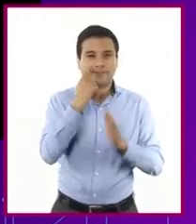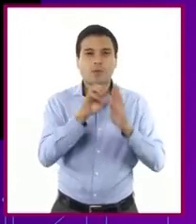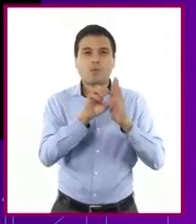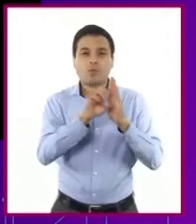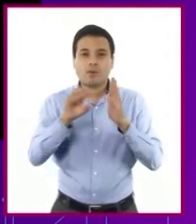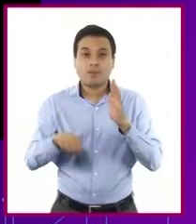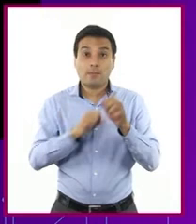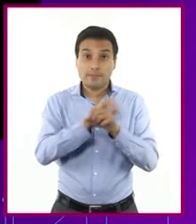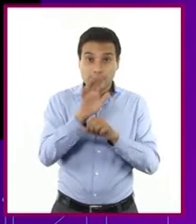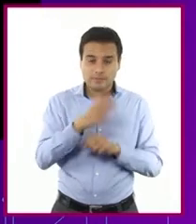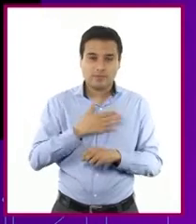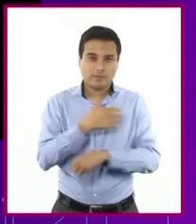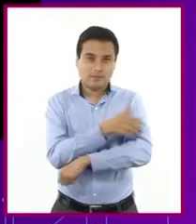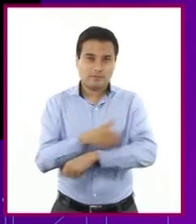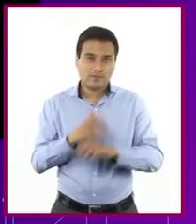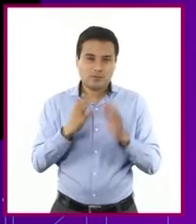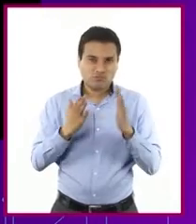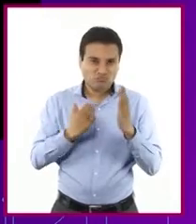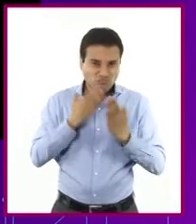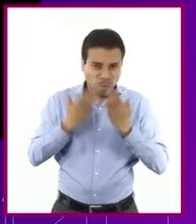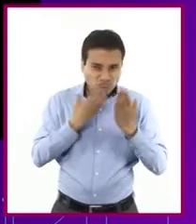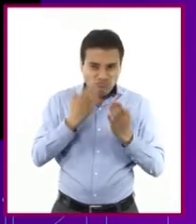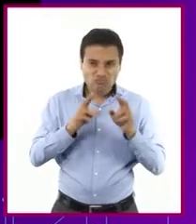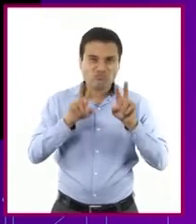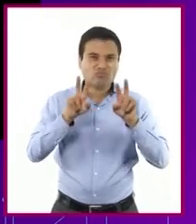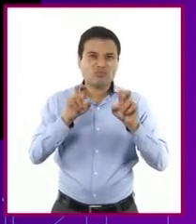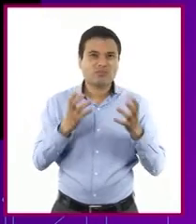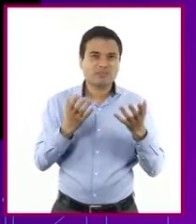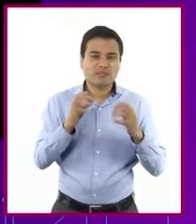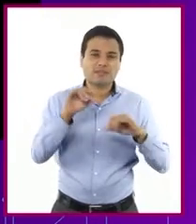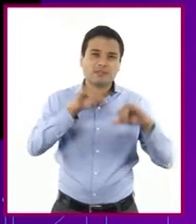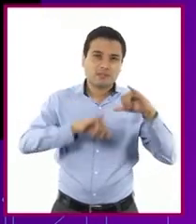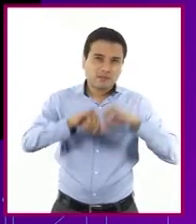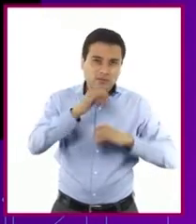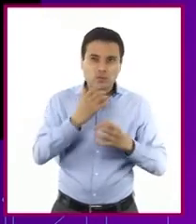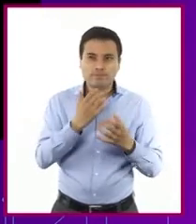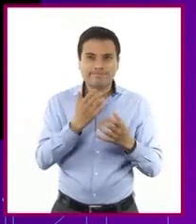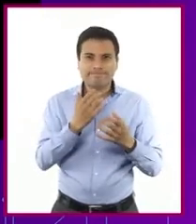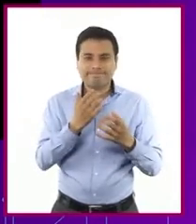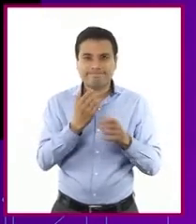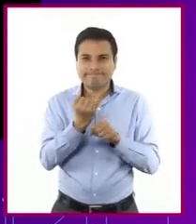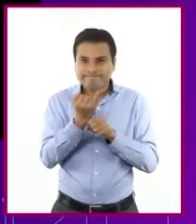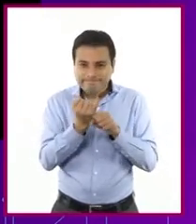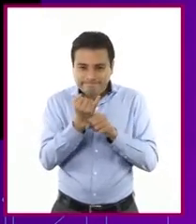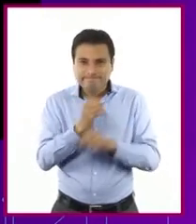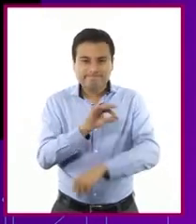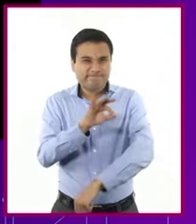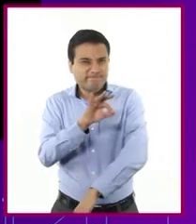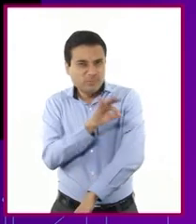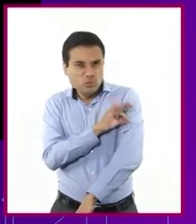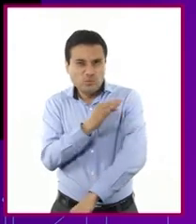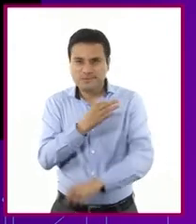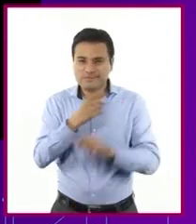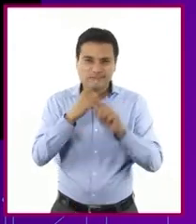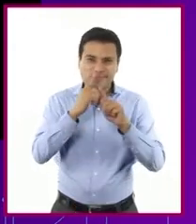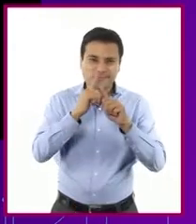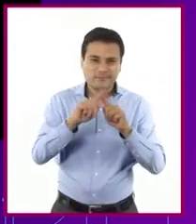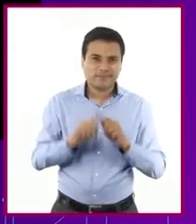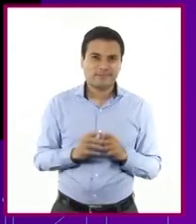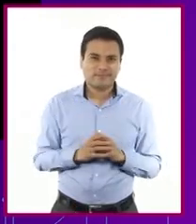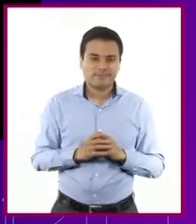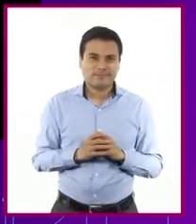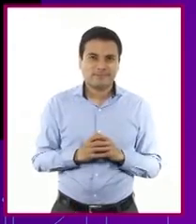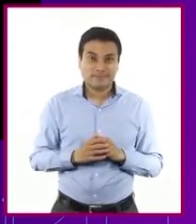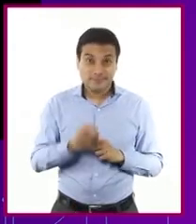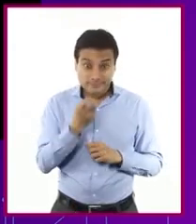familia ha estado leyendo mucho sobre el trabajo que hacen los científicos sobre las ventajas que tiene aplicarse vacunas y yo les he